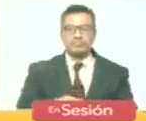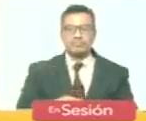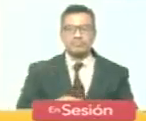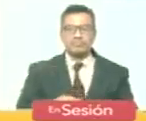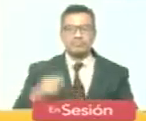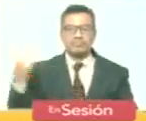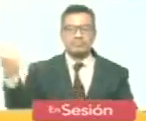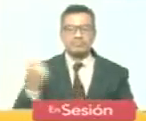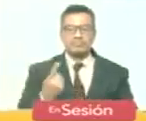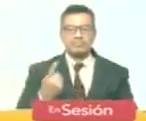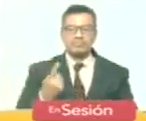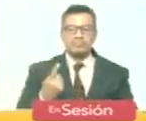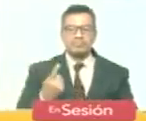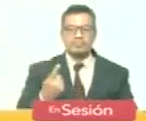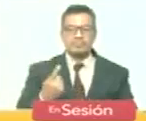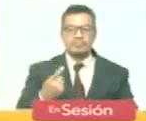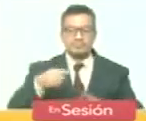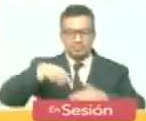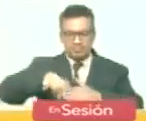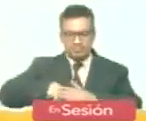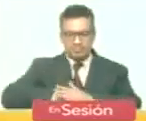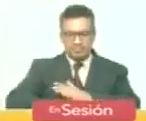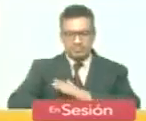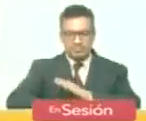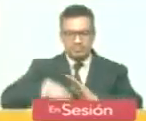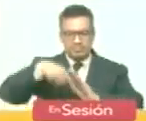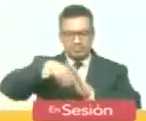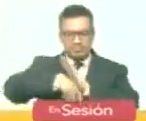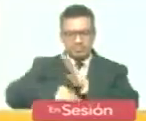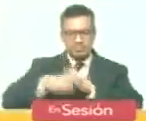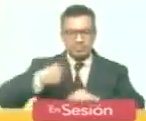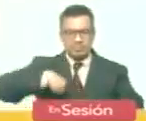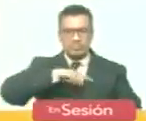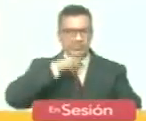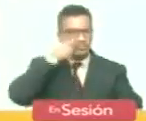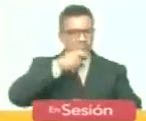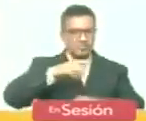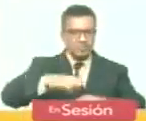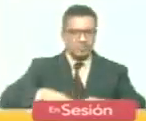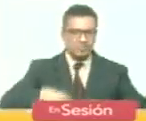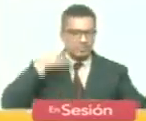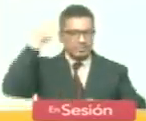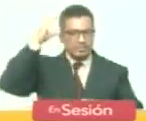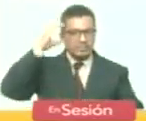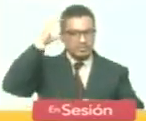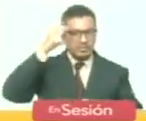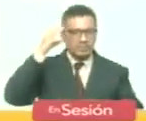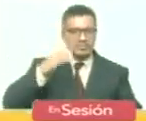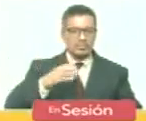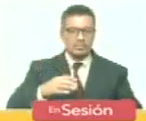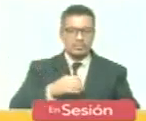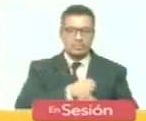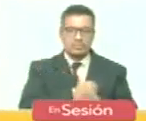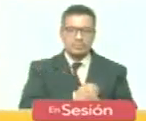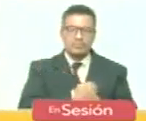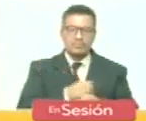llegar a la raíz de nuestro pueblo y nos levantó la conciencia patriótica